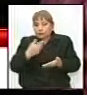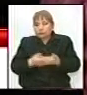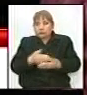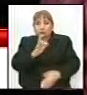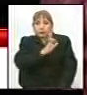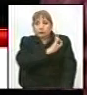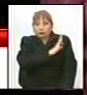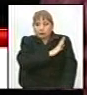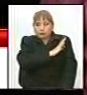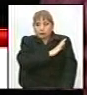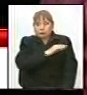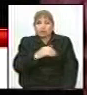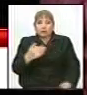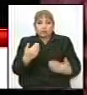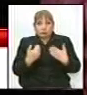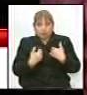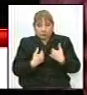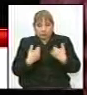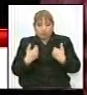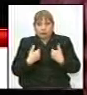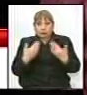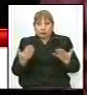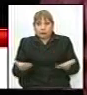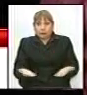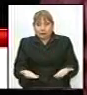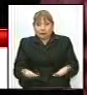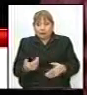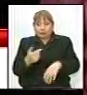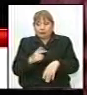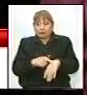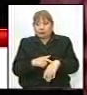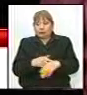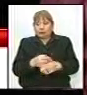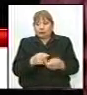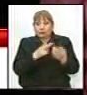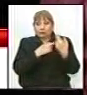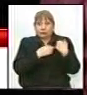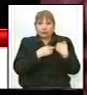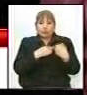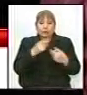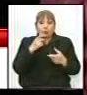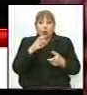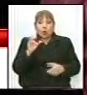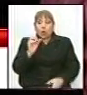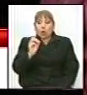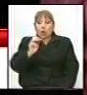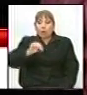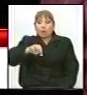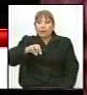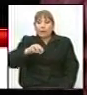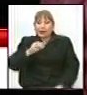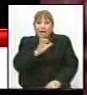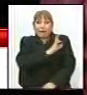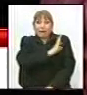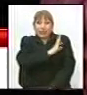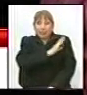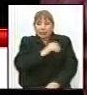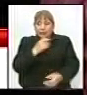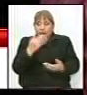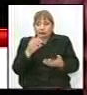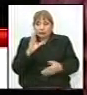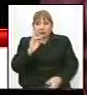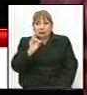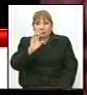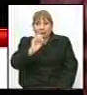Fiscalía. Tenemos en este momento, por encargo de la Procuraduría de OMPE, en Fiscalía el caso